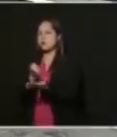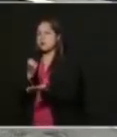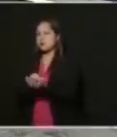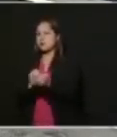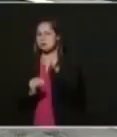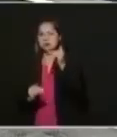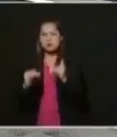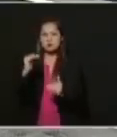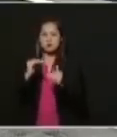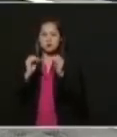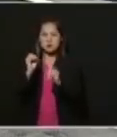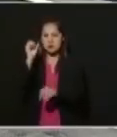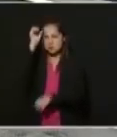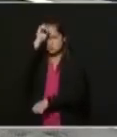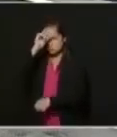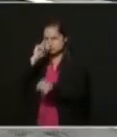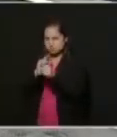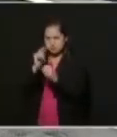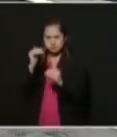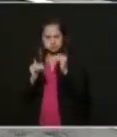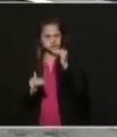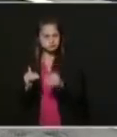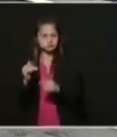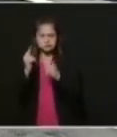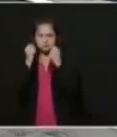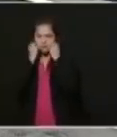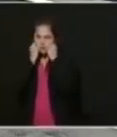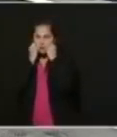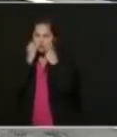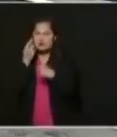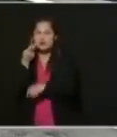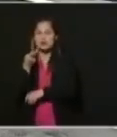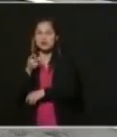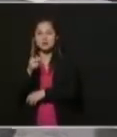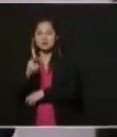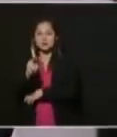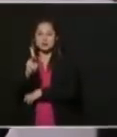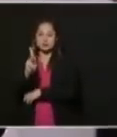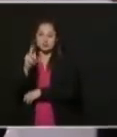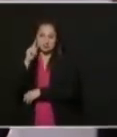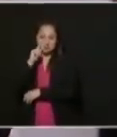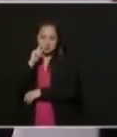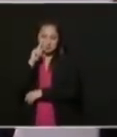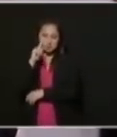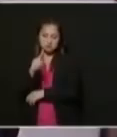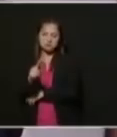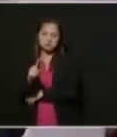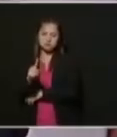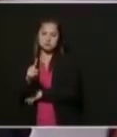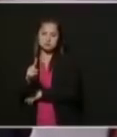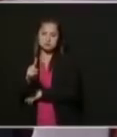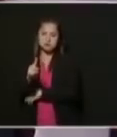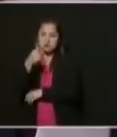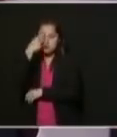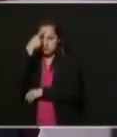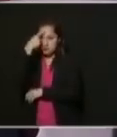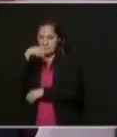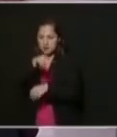culturales, pero se aplicará el principio de que por el bien de